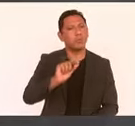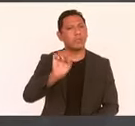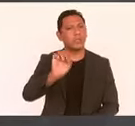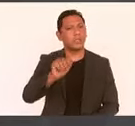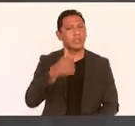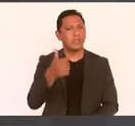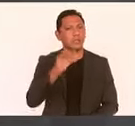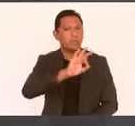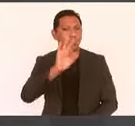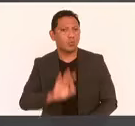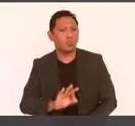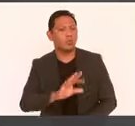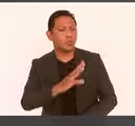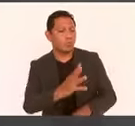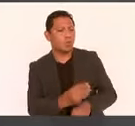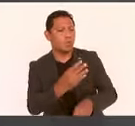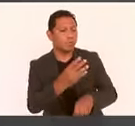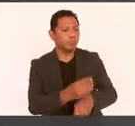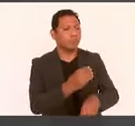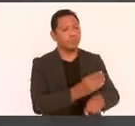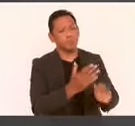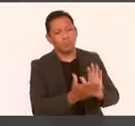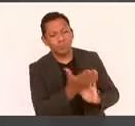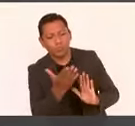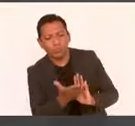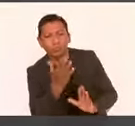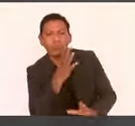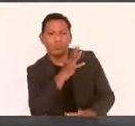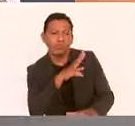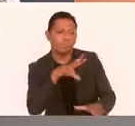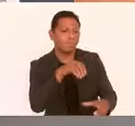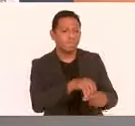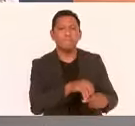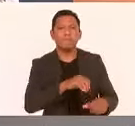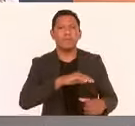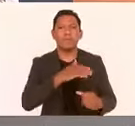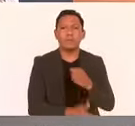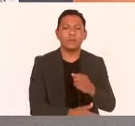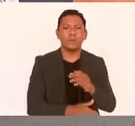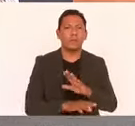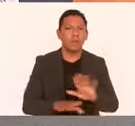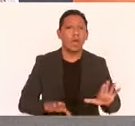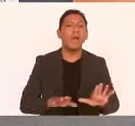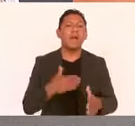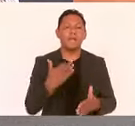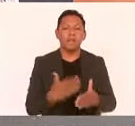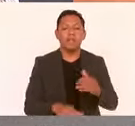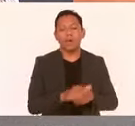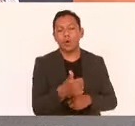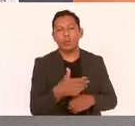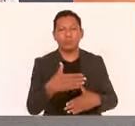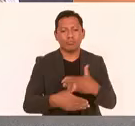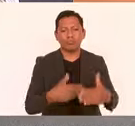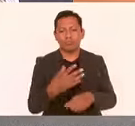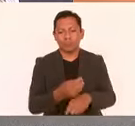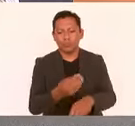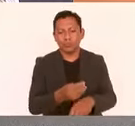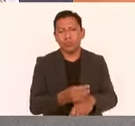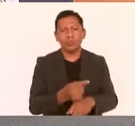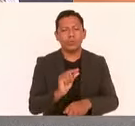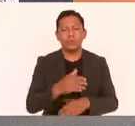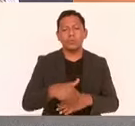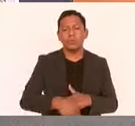97.66 de viviendas ya terminadas. Y las otras están en proceso ya de terminarlas. Y en